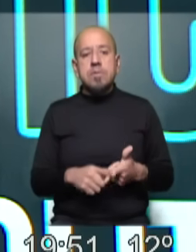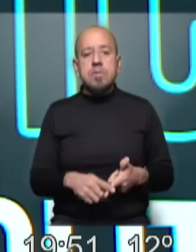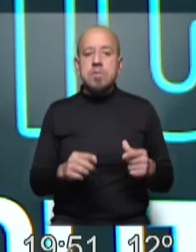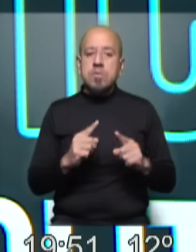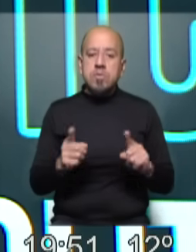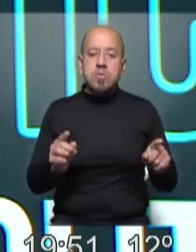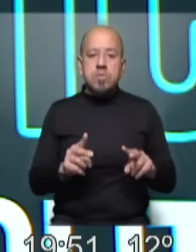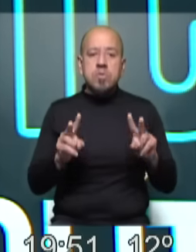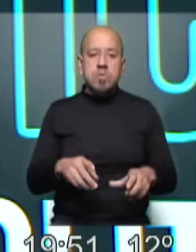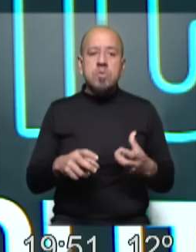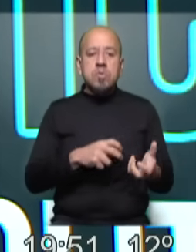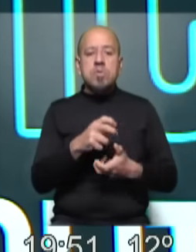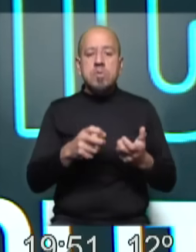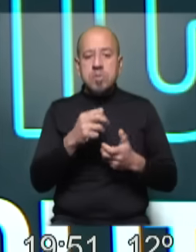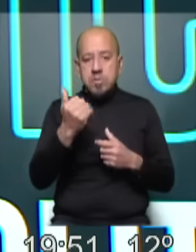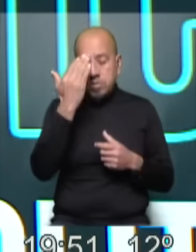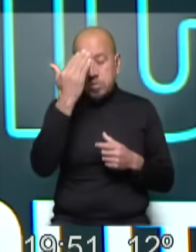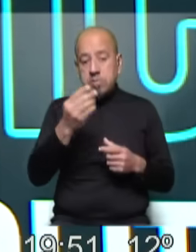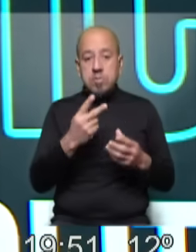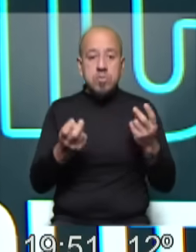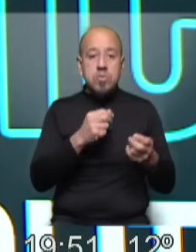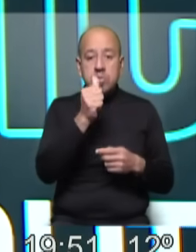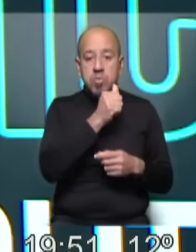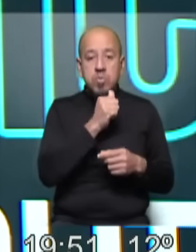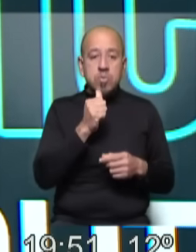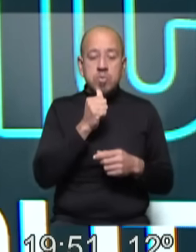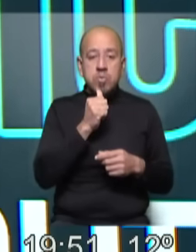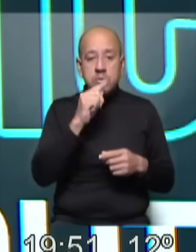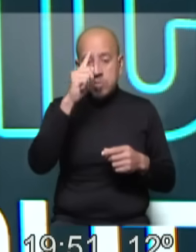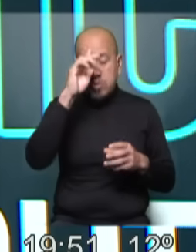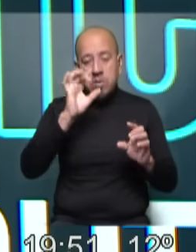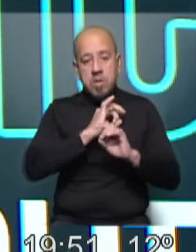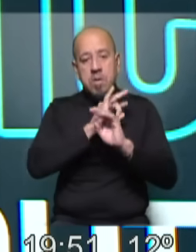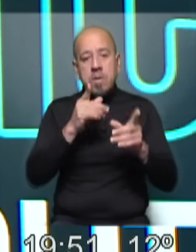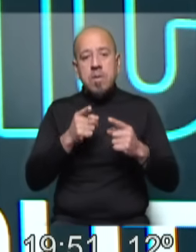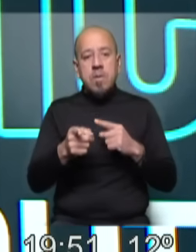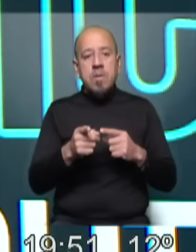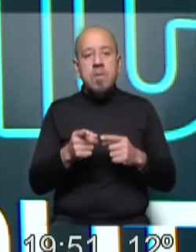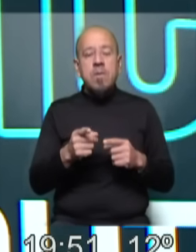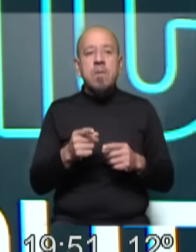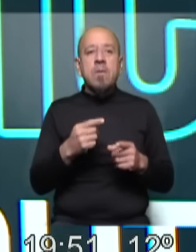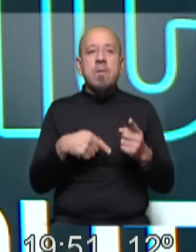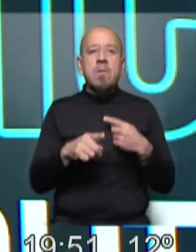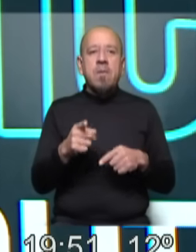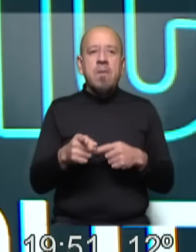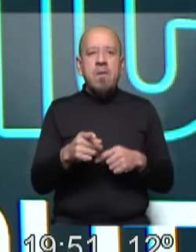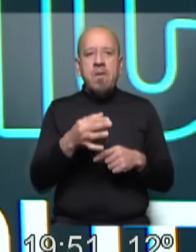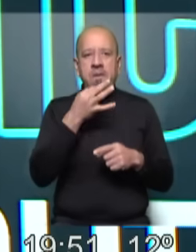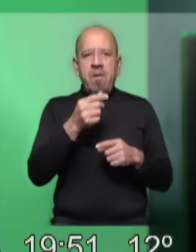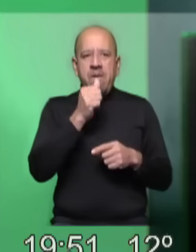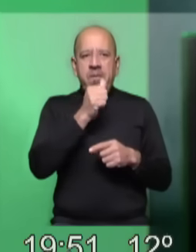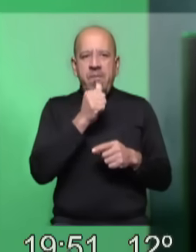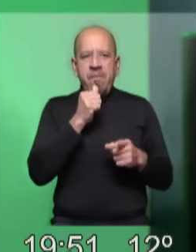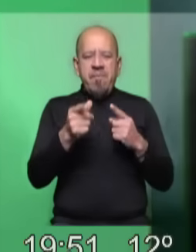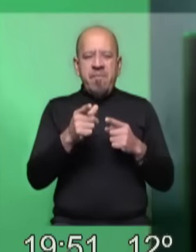tema complejo para el frente ampio para resolver digamos no parece bastante claro por dónde por dónde puede venir esa declaración y el